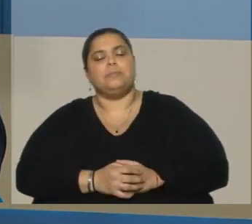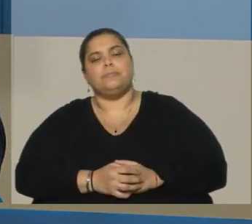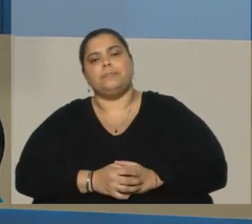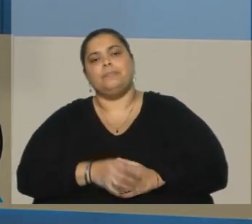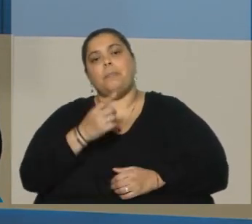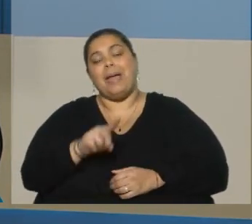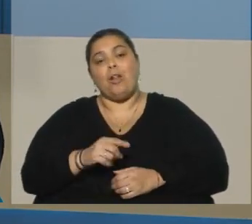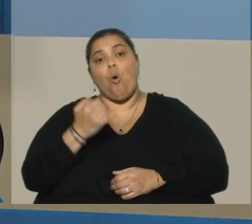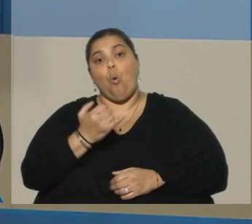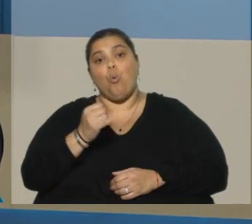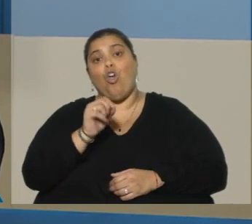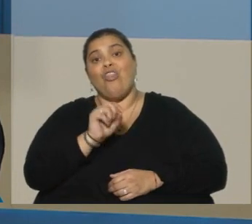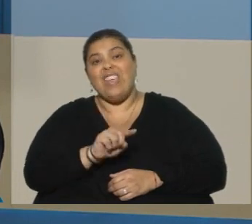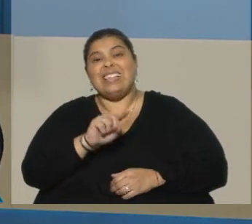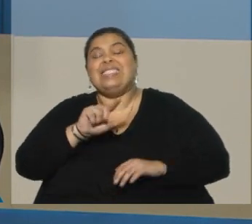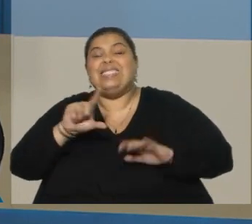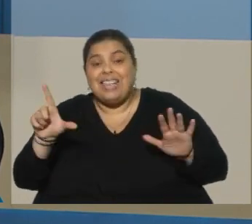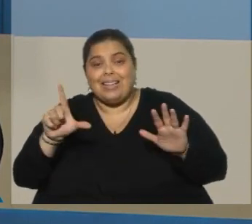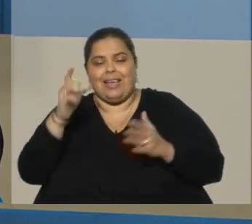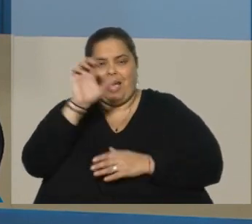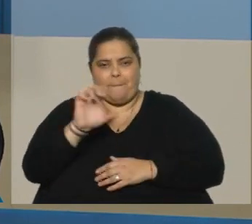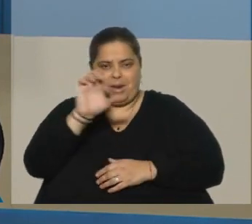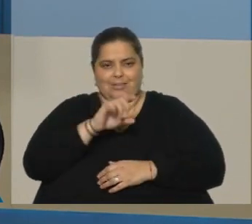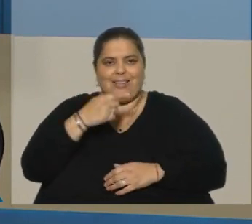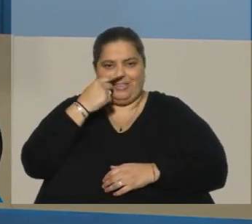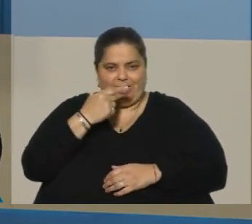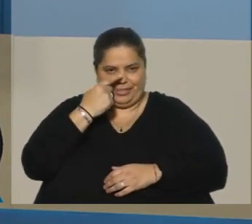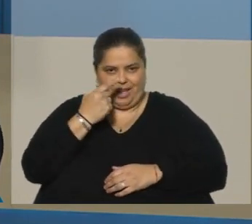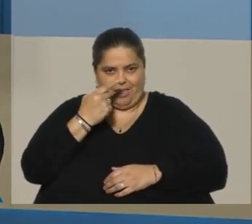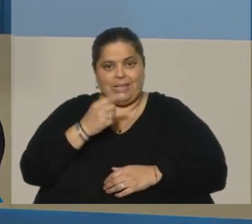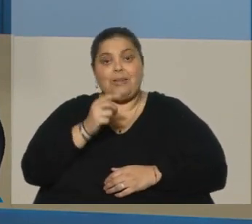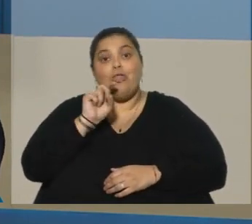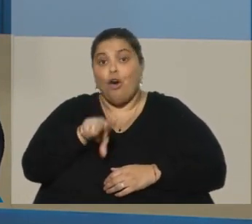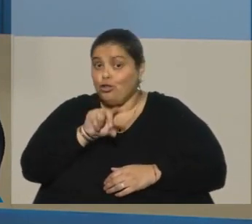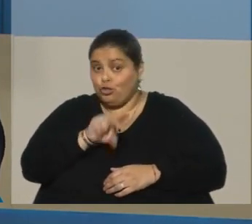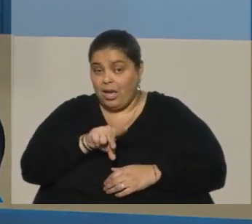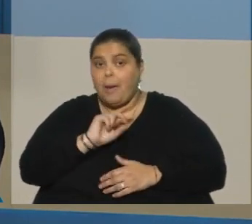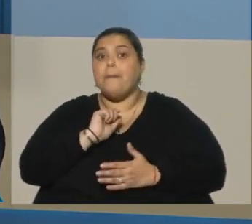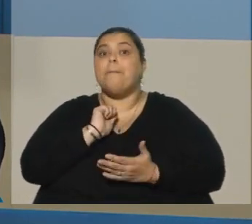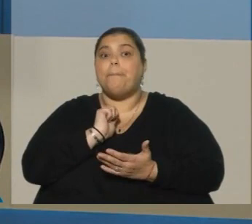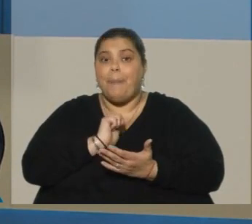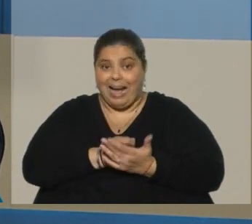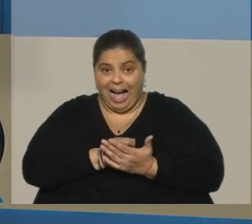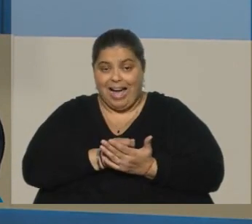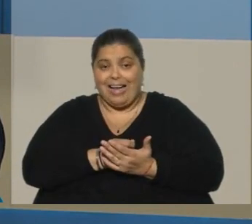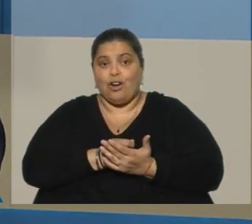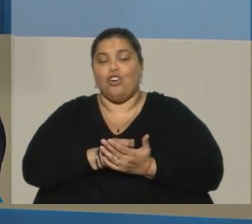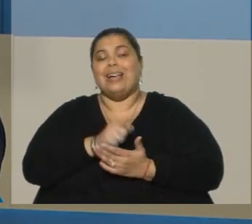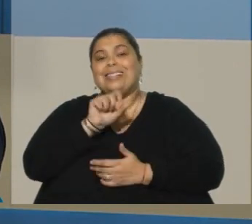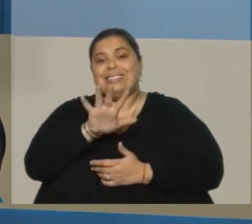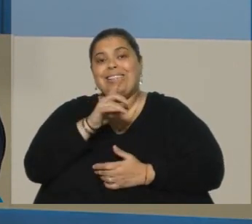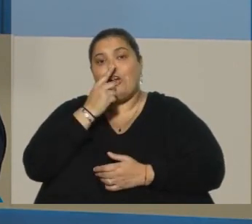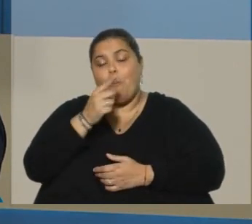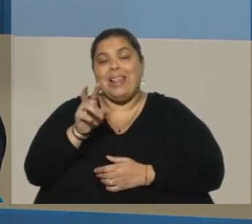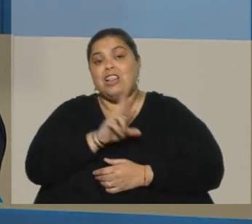pero hubo 17 empresas interesadas. 17 empresas, de las cuales 12 pagaron el fee de acceso de $5,000 cada uh-huh.